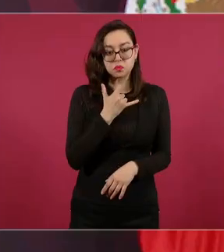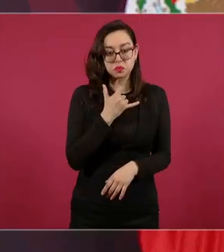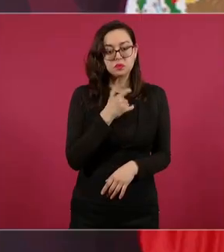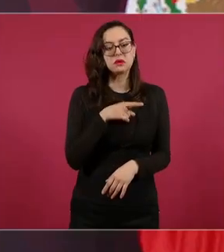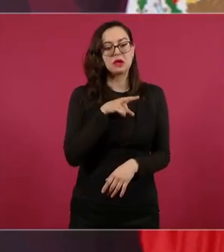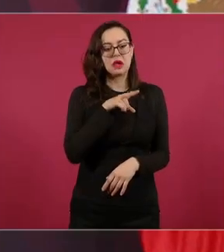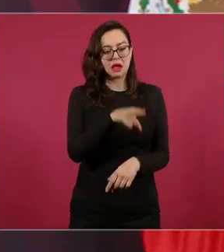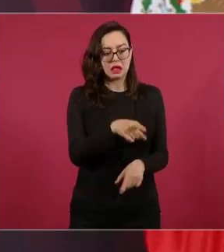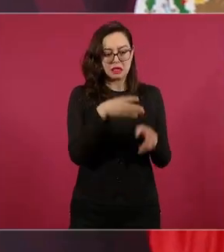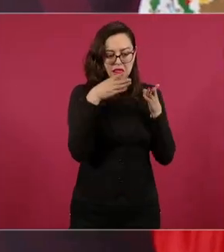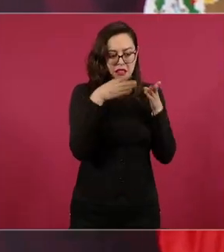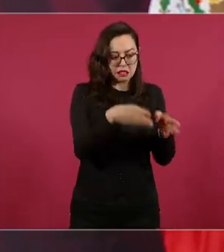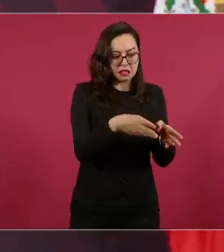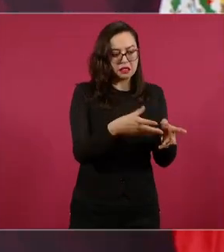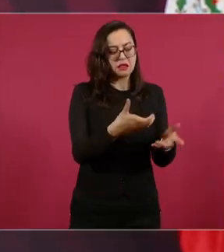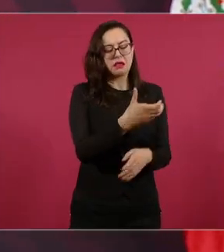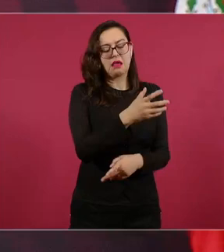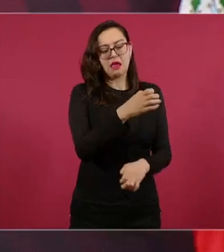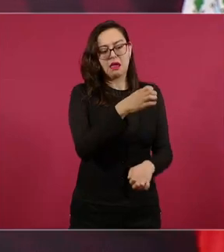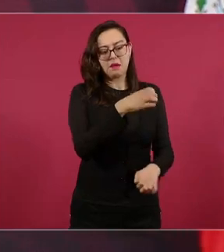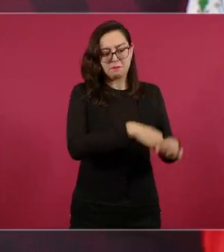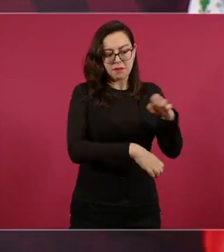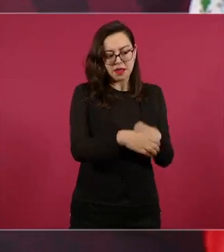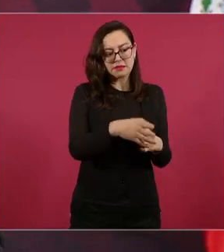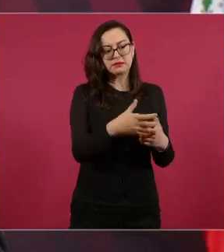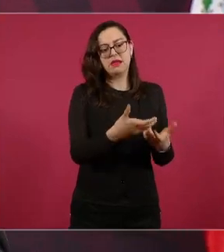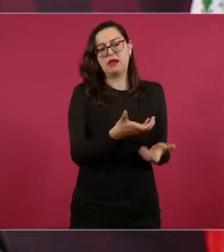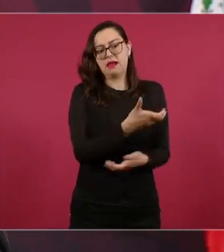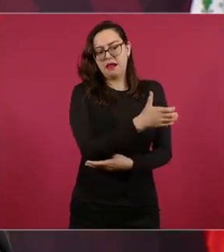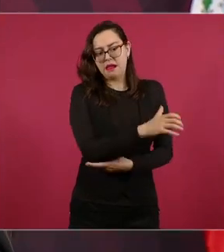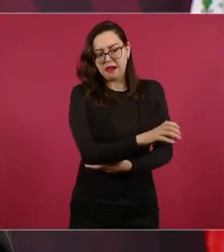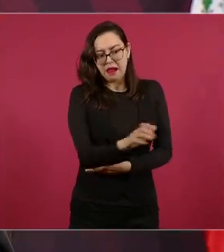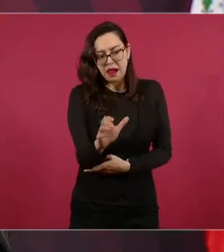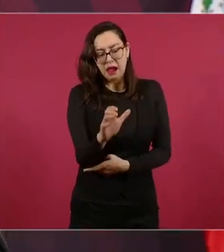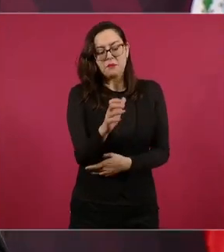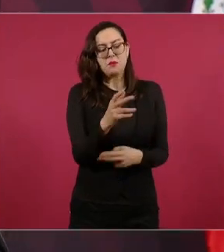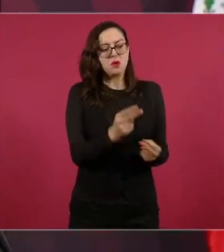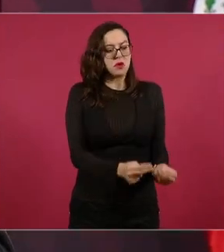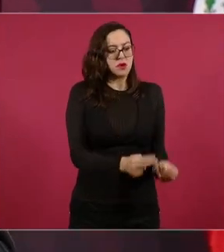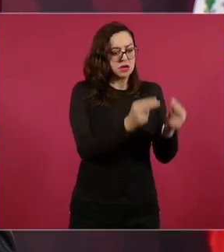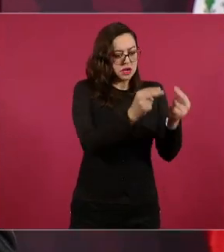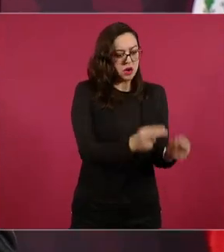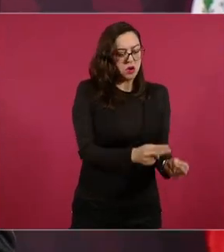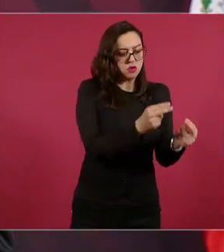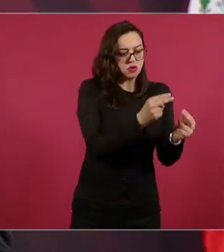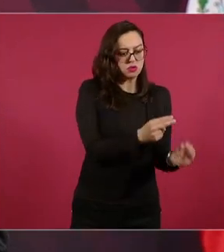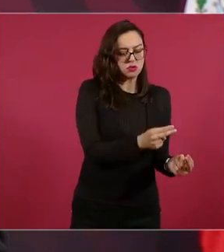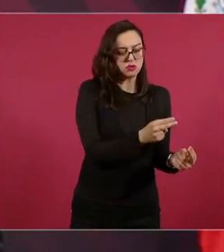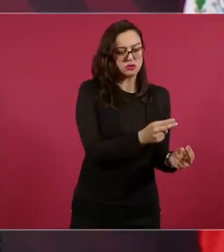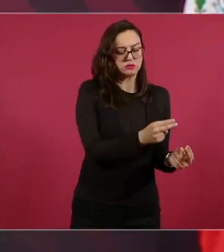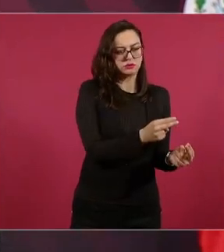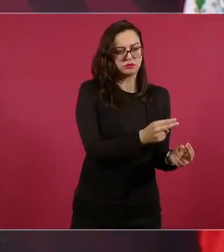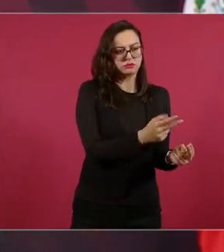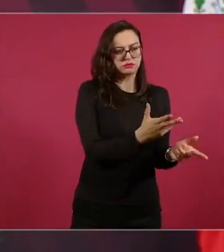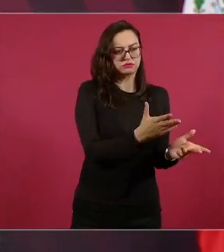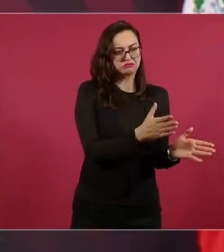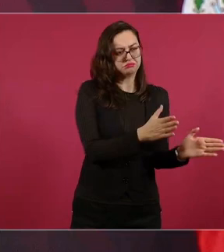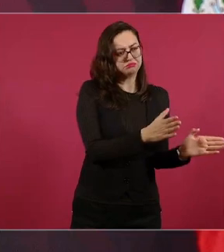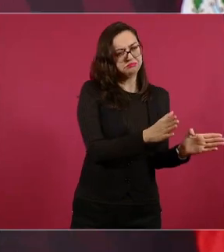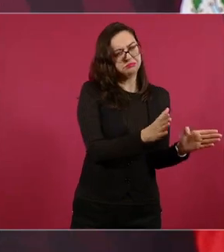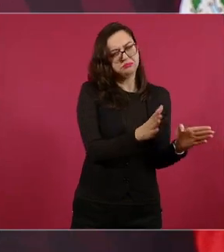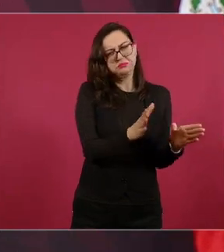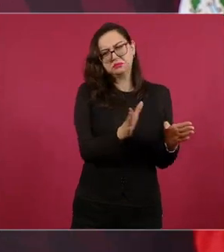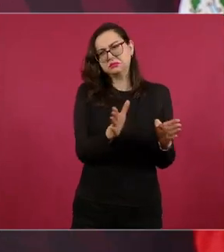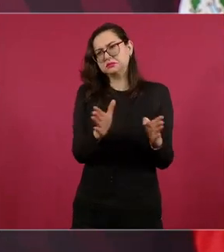mercantiles ajenos a los secretos de la expresión, que lucha por hallar